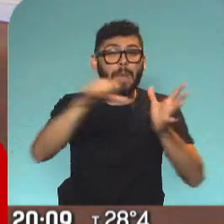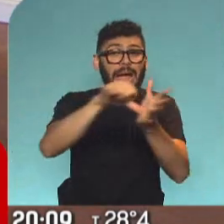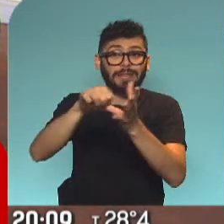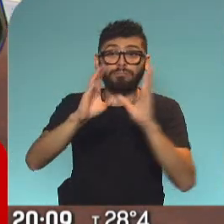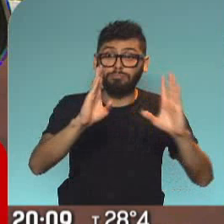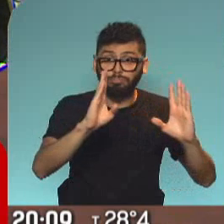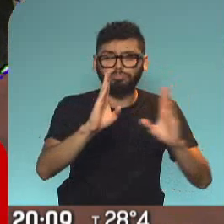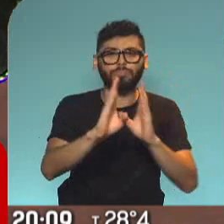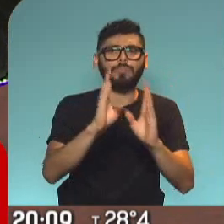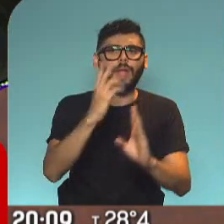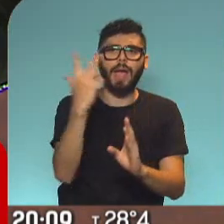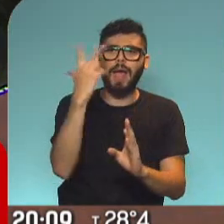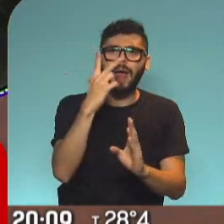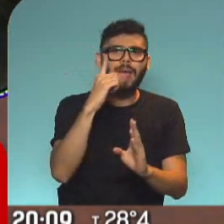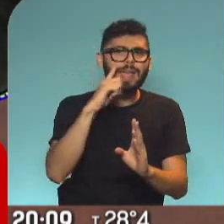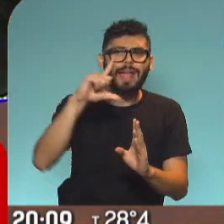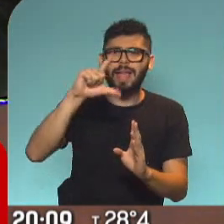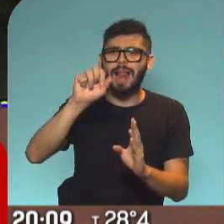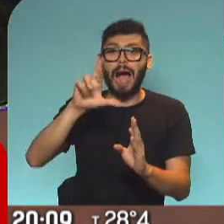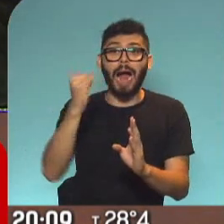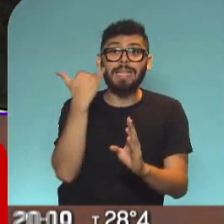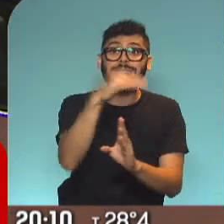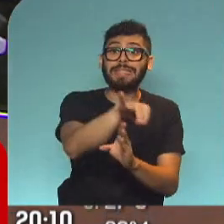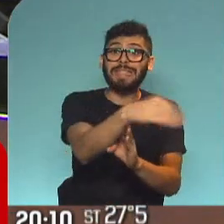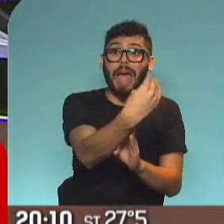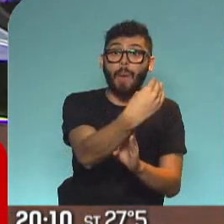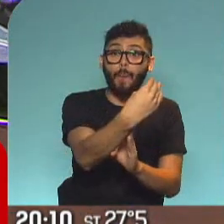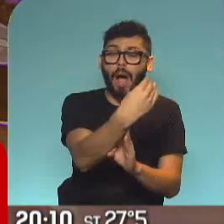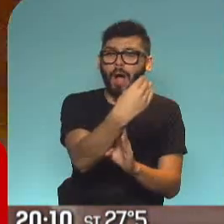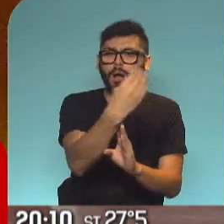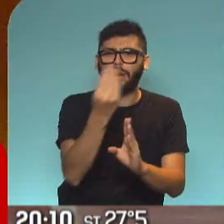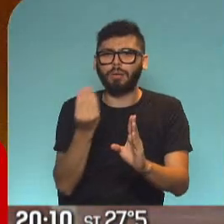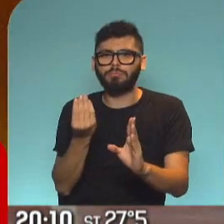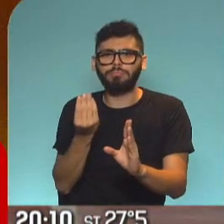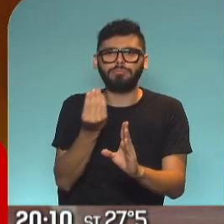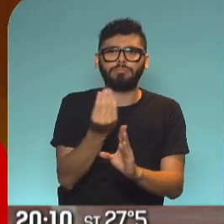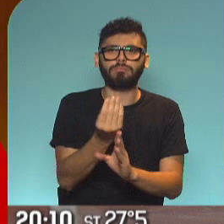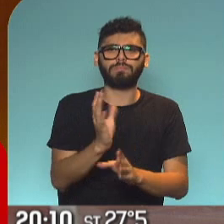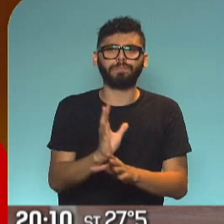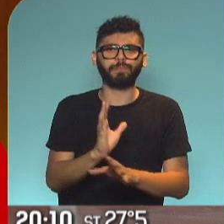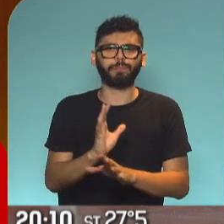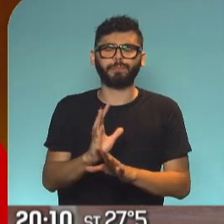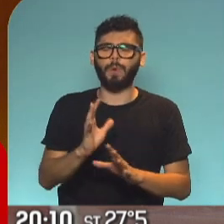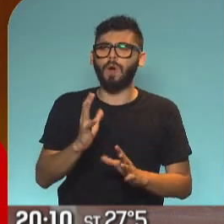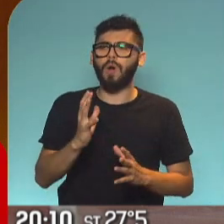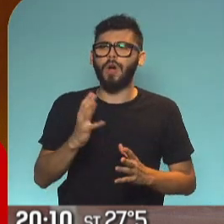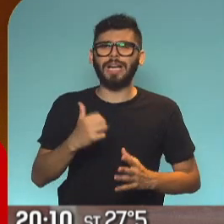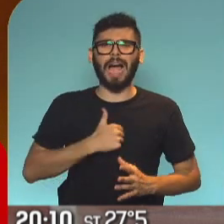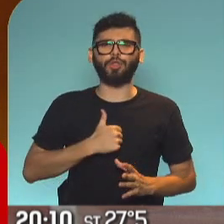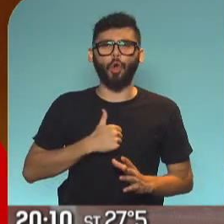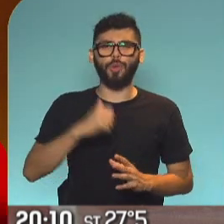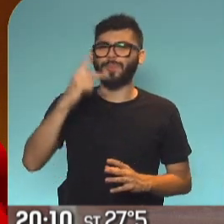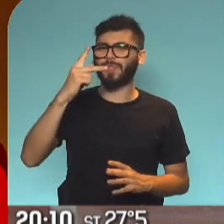va Hillary, es como que vienen los irlandeses católicos, John Kerry, ¿no? El